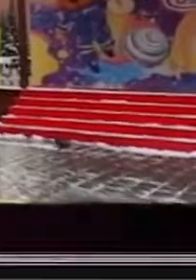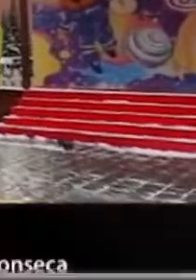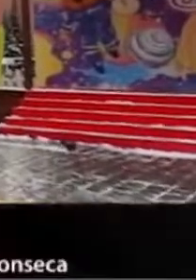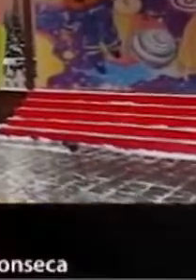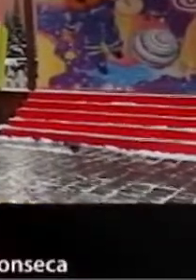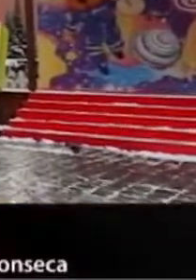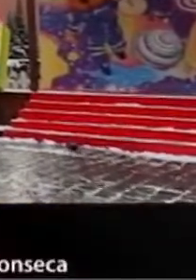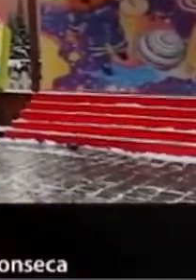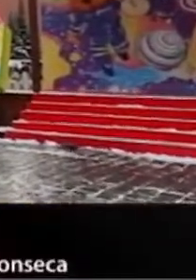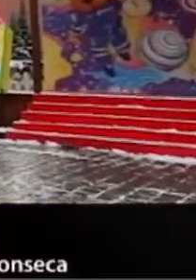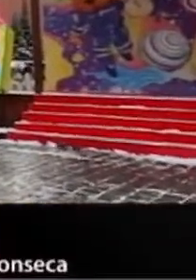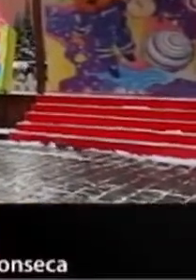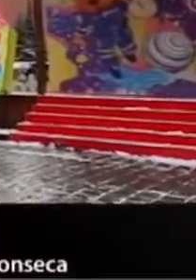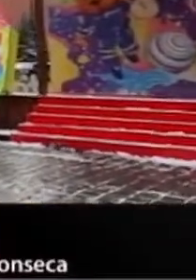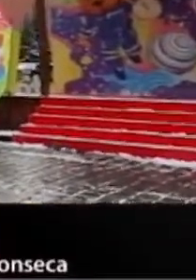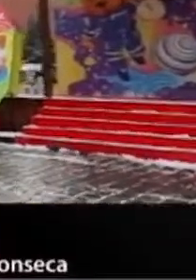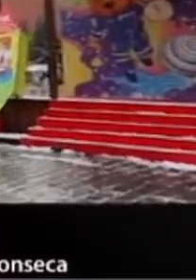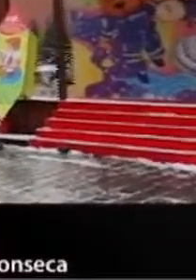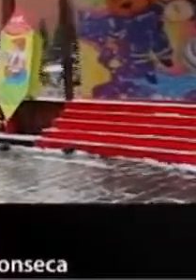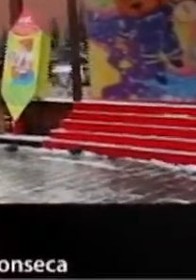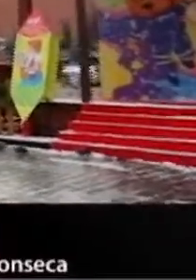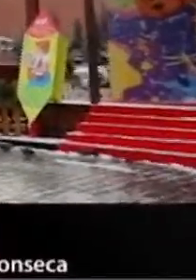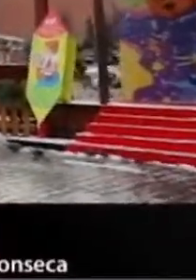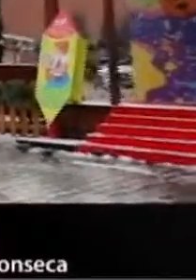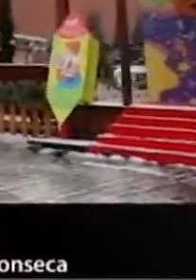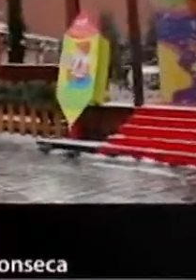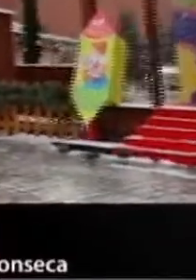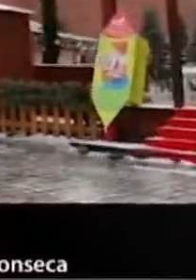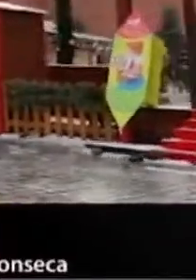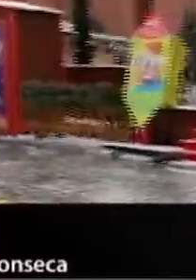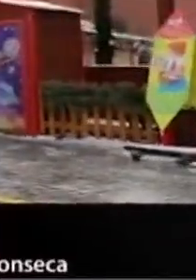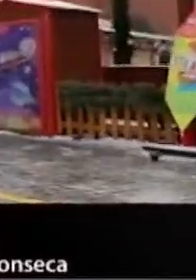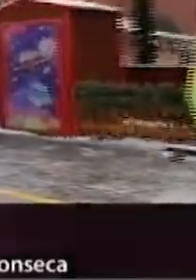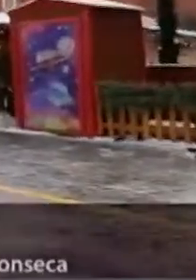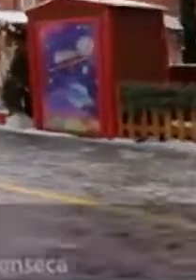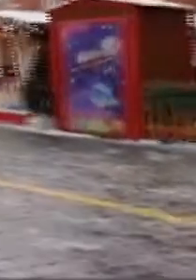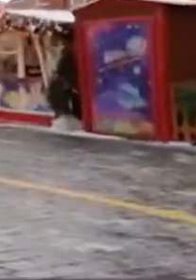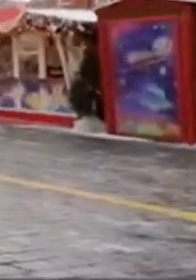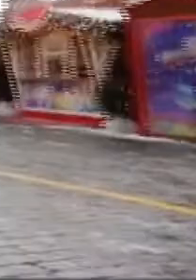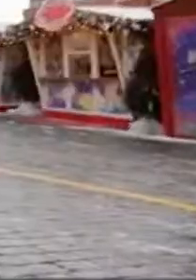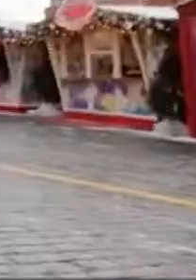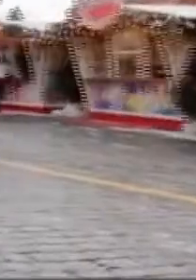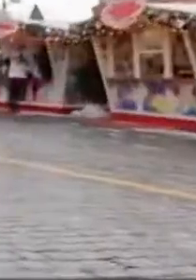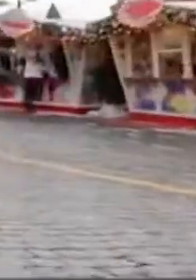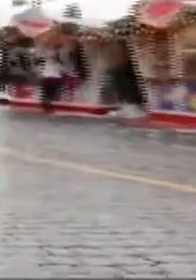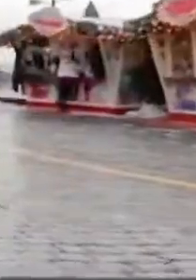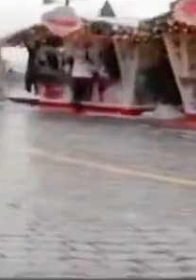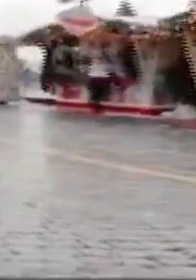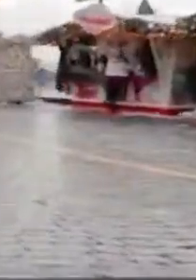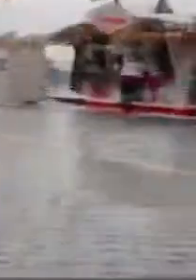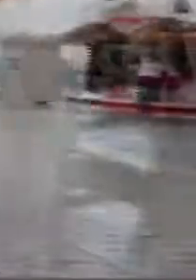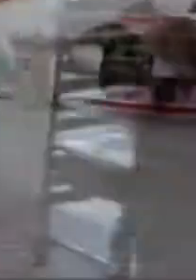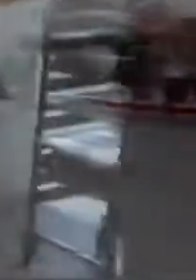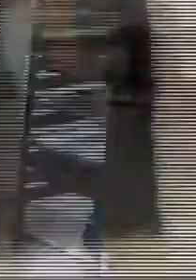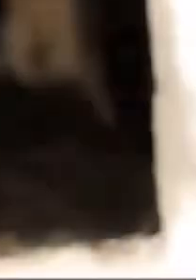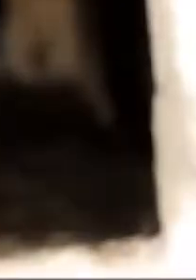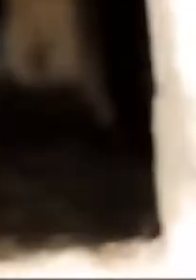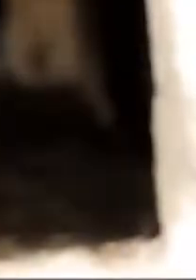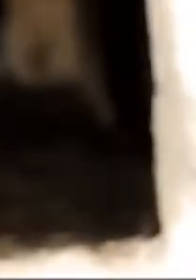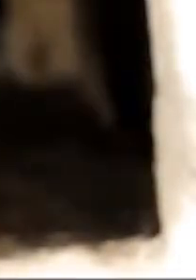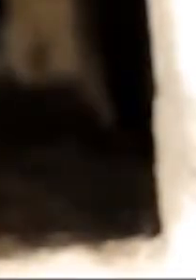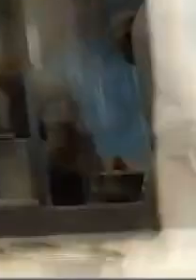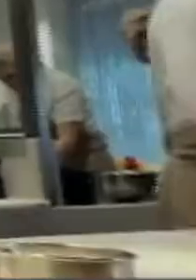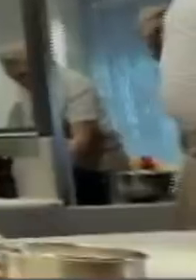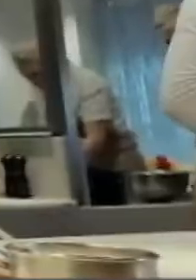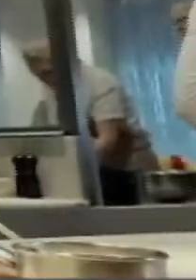kremlin la histórica plaza roca y ni más ni menos que en la catedral de san basilio además aquí en la ciudad de moscú se puede hacer el llamado turismo